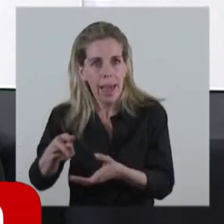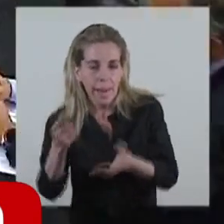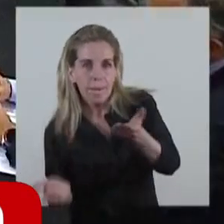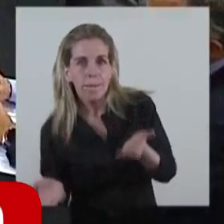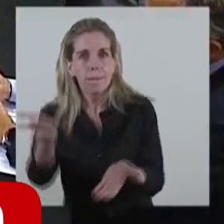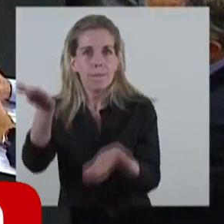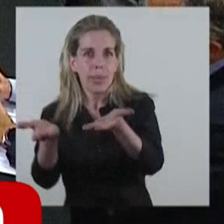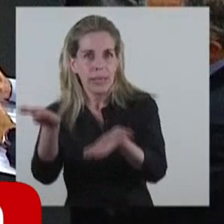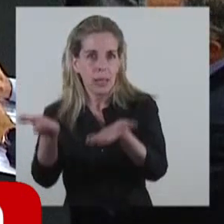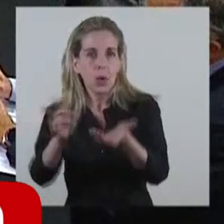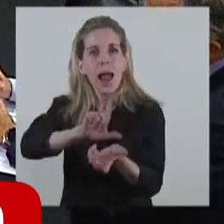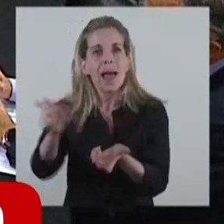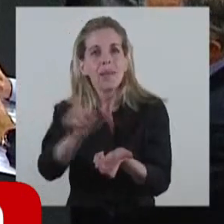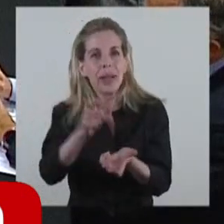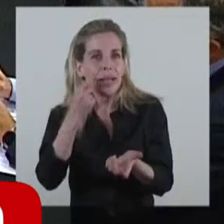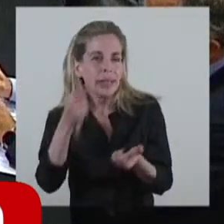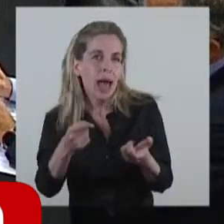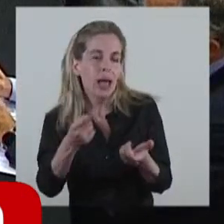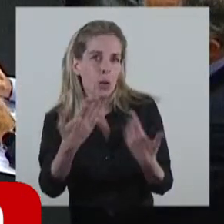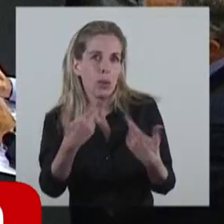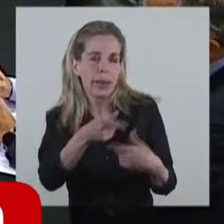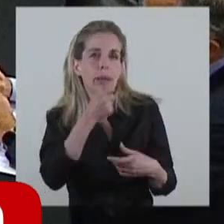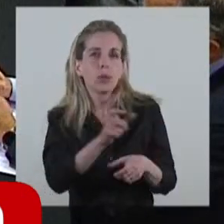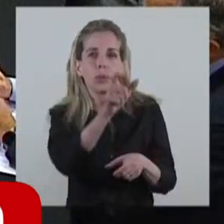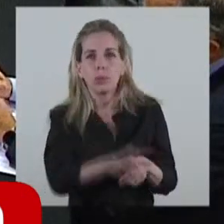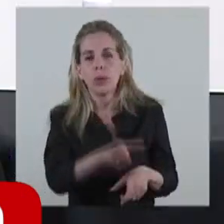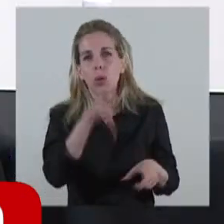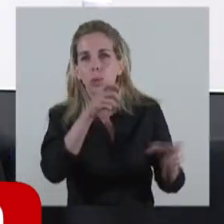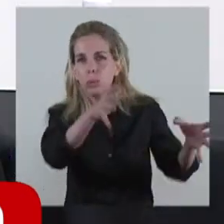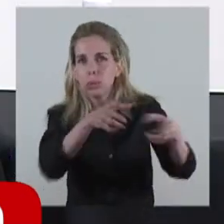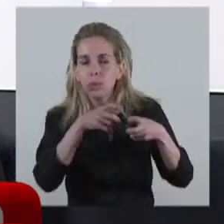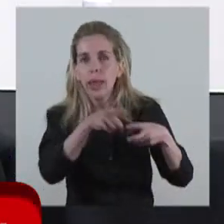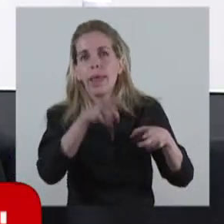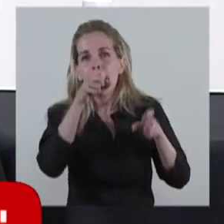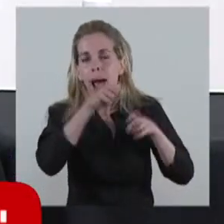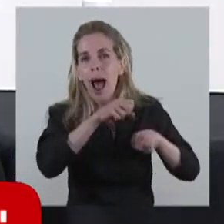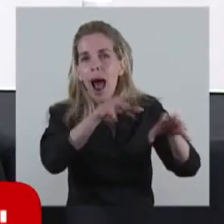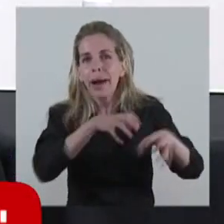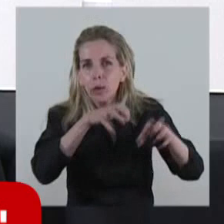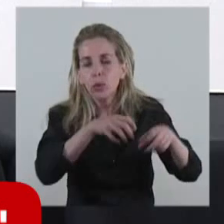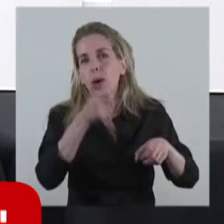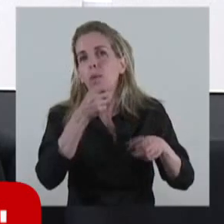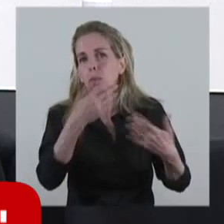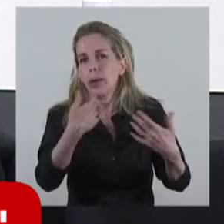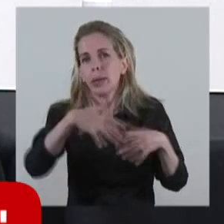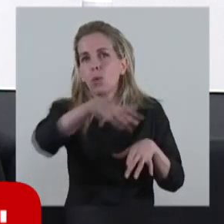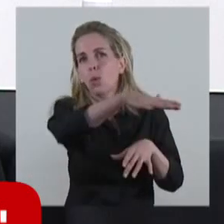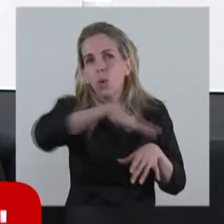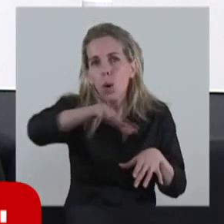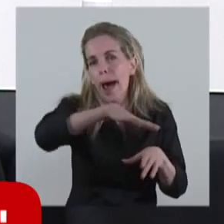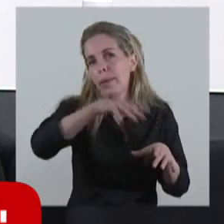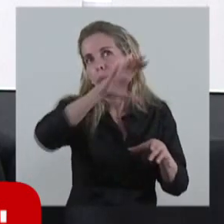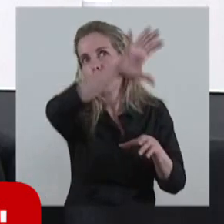a la diferencia de competitividad que puede tener un productor de una región fuera de la zona